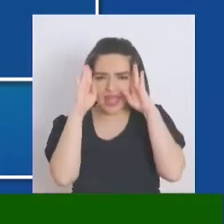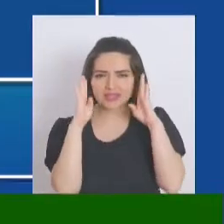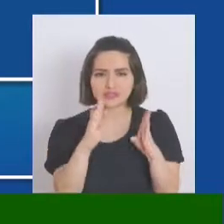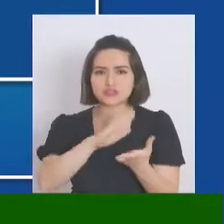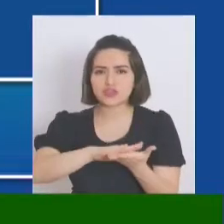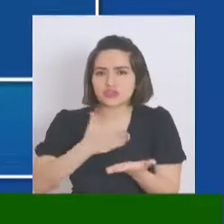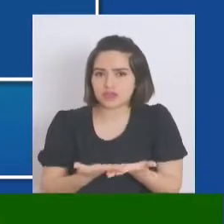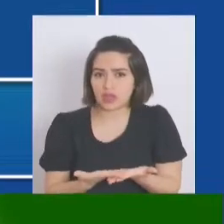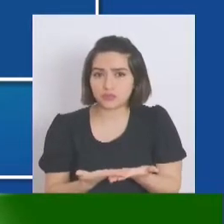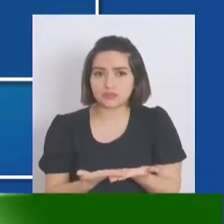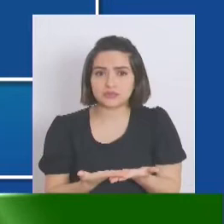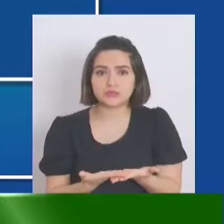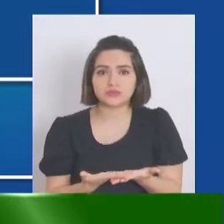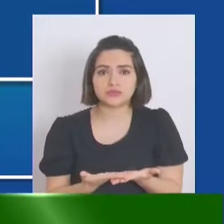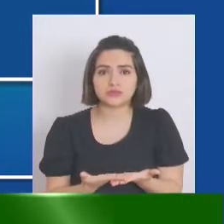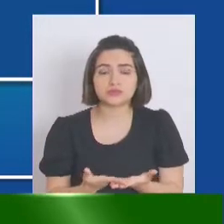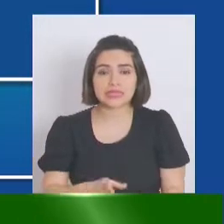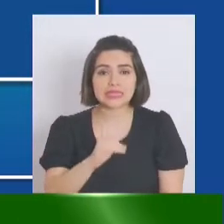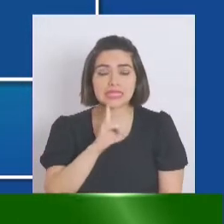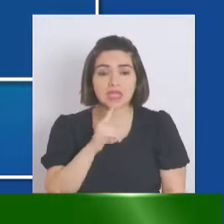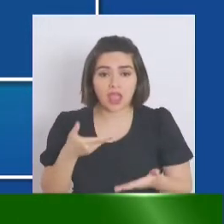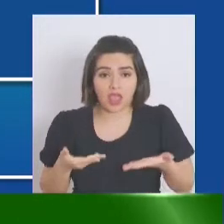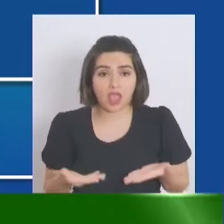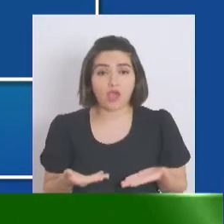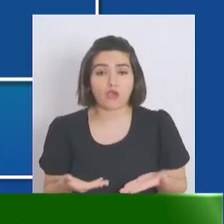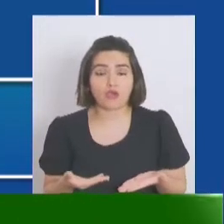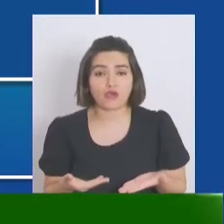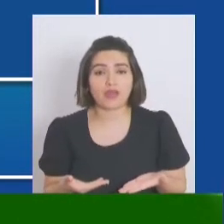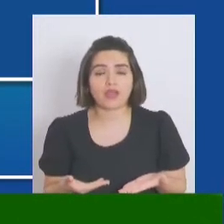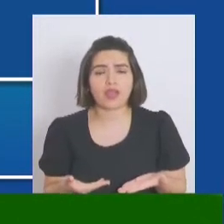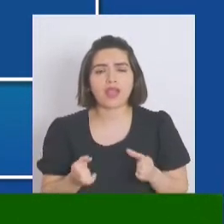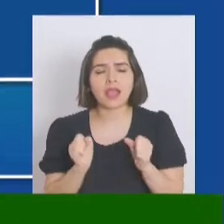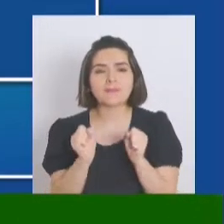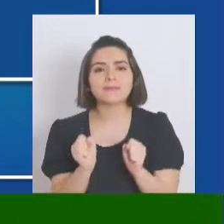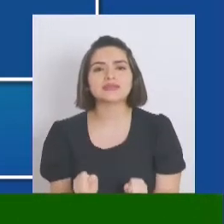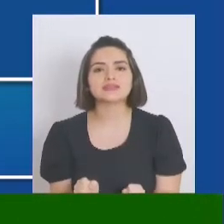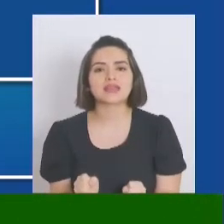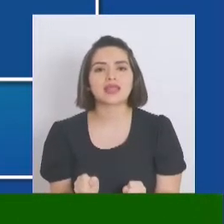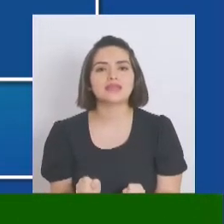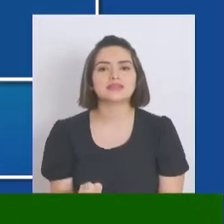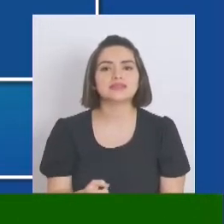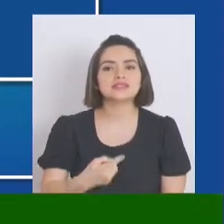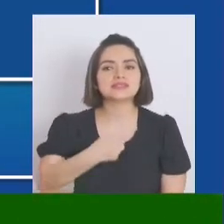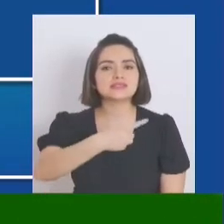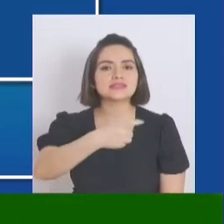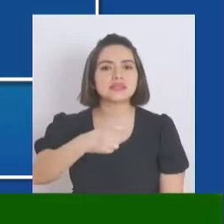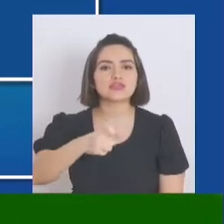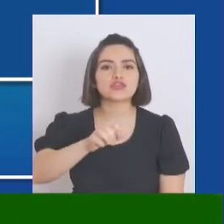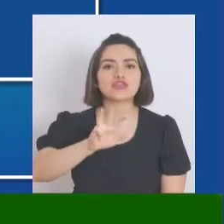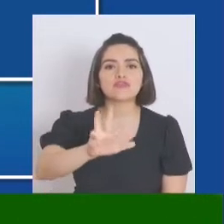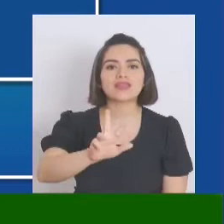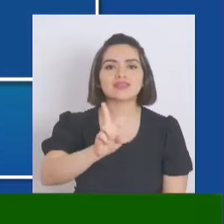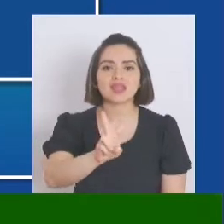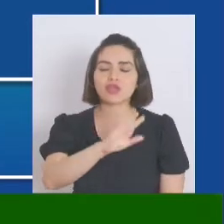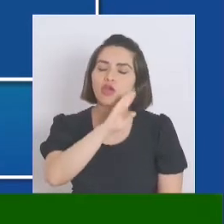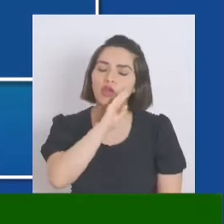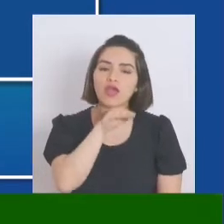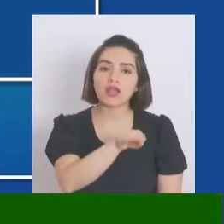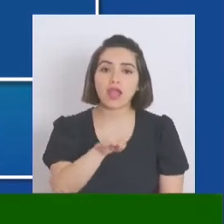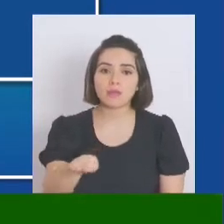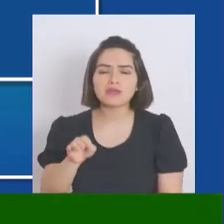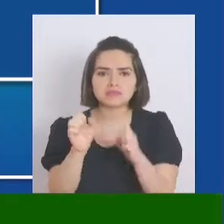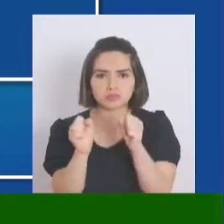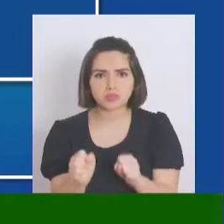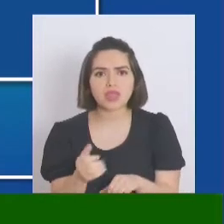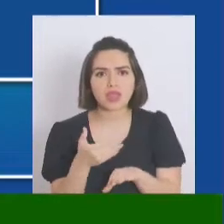salud tiene actualmente una capacidad de 192 camas críticas disponibles